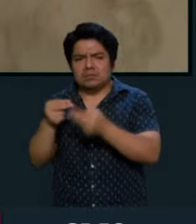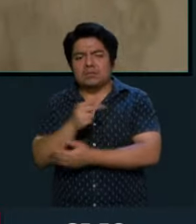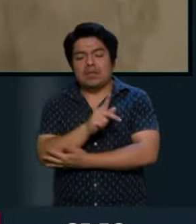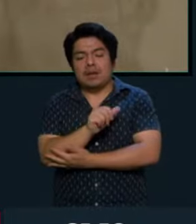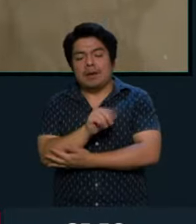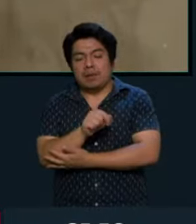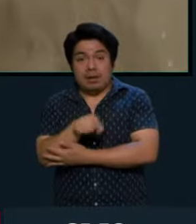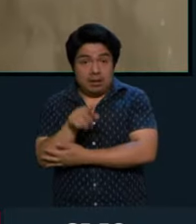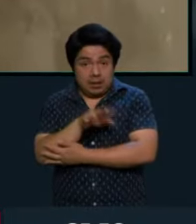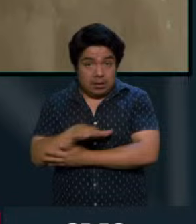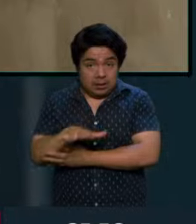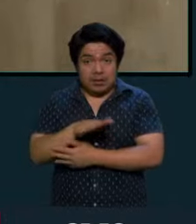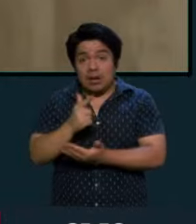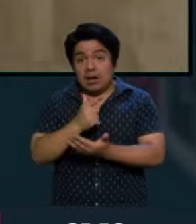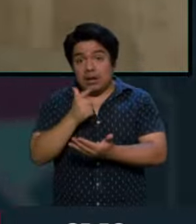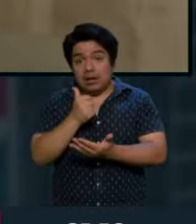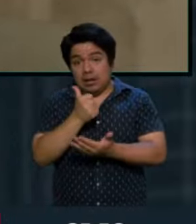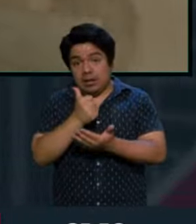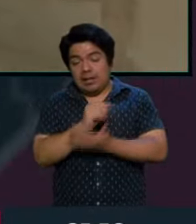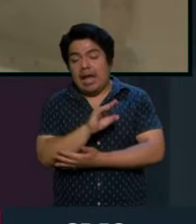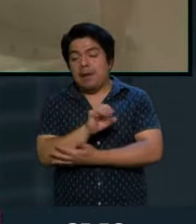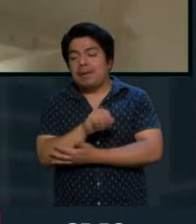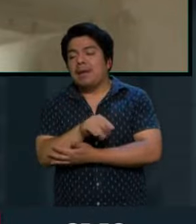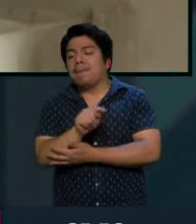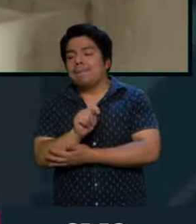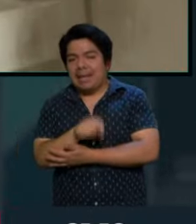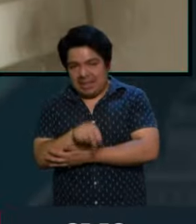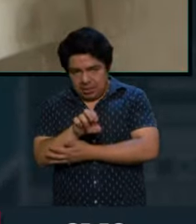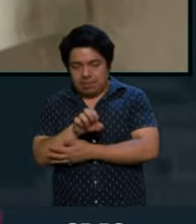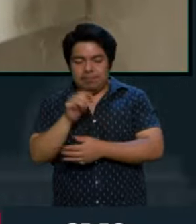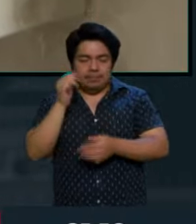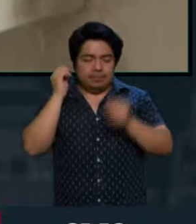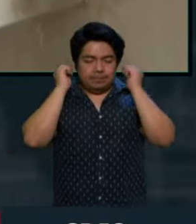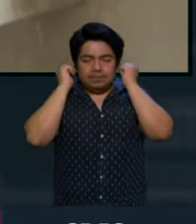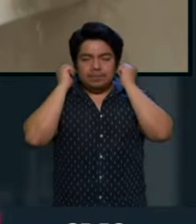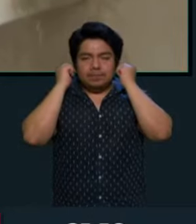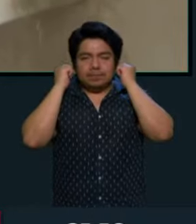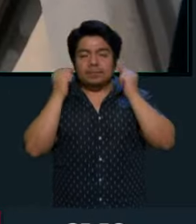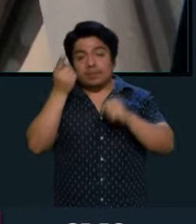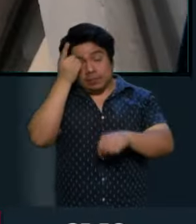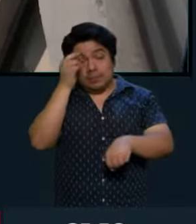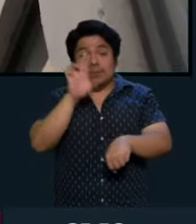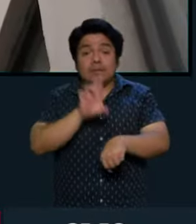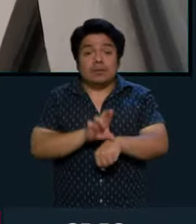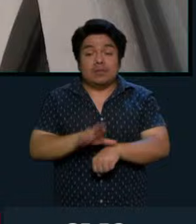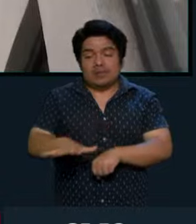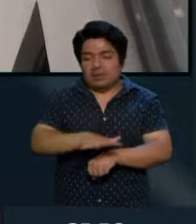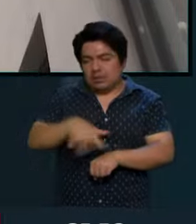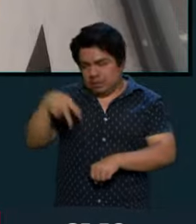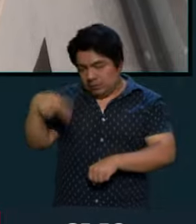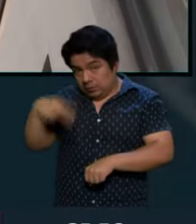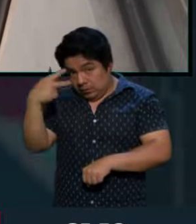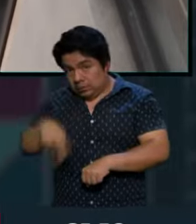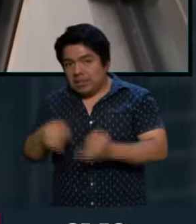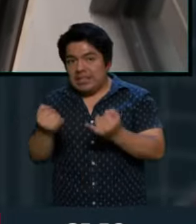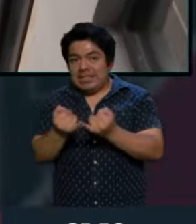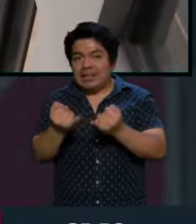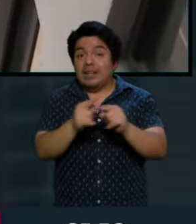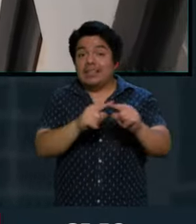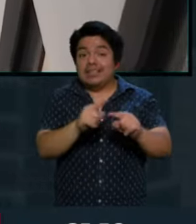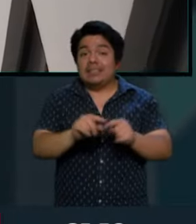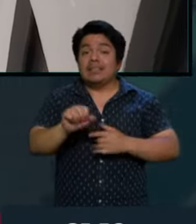pública inmobiliaria del gobierno de la ciudad, Servimet, con la Dirección de Patrimonio Inmobiliario y todos los equipos de CEDUVI,